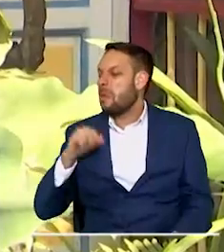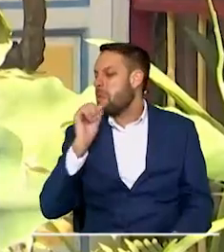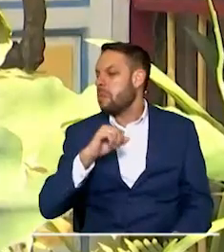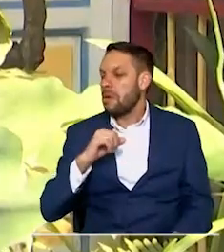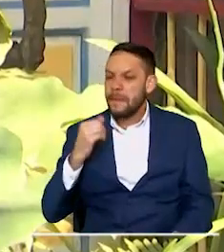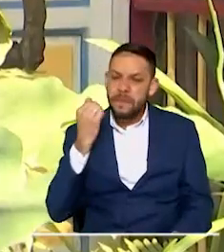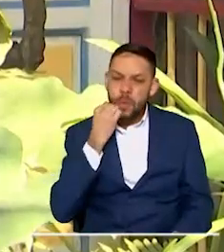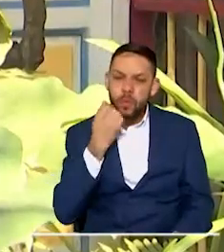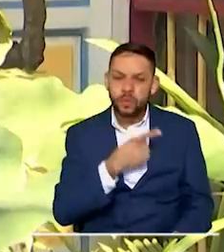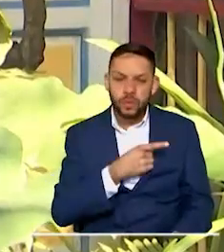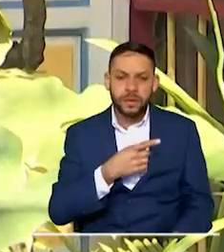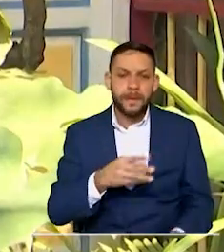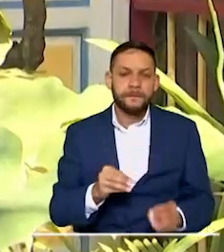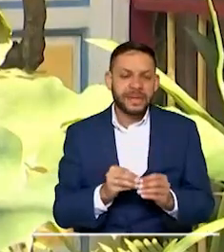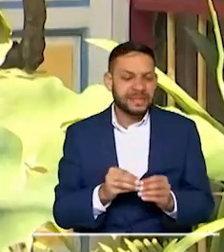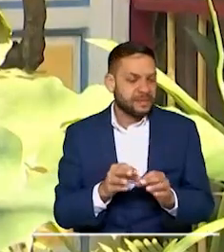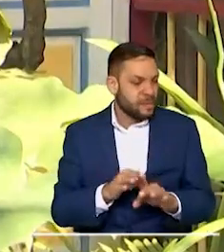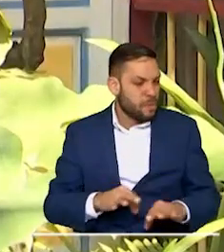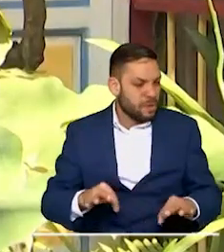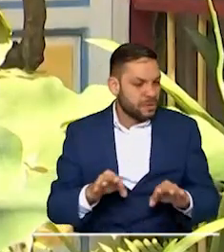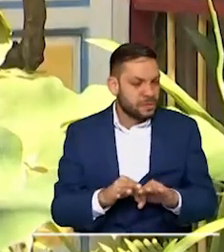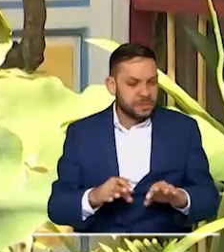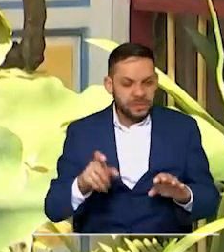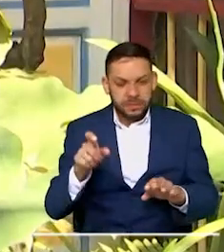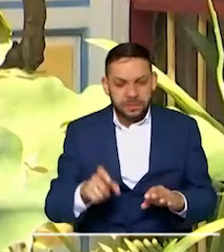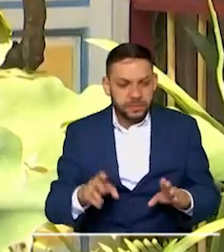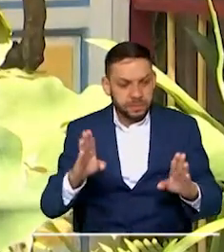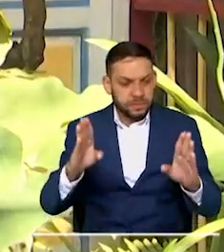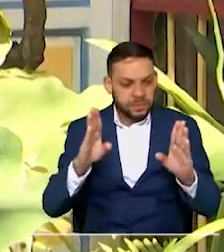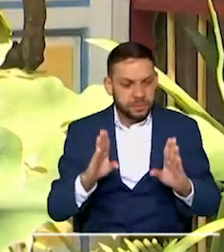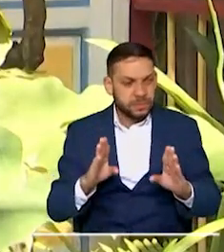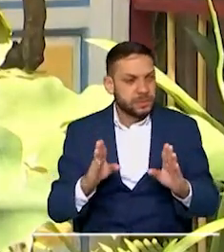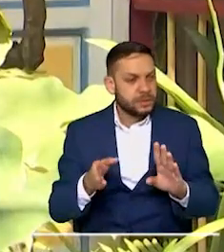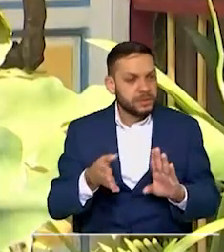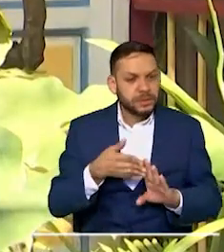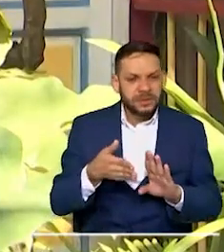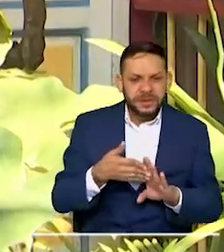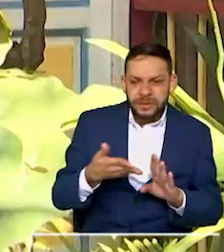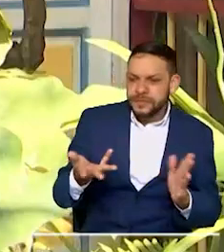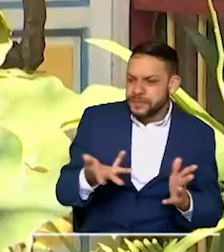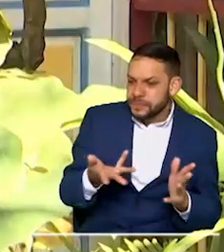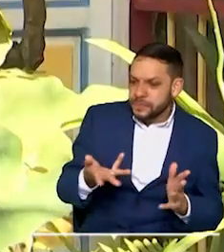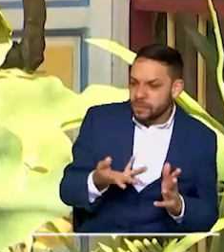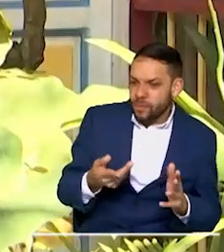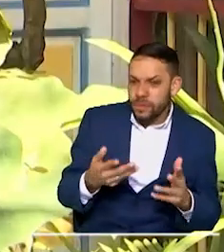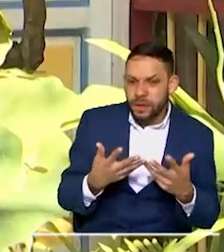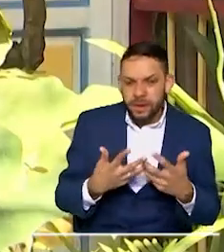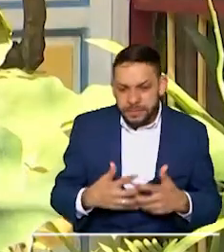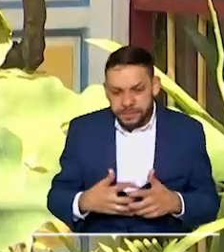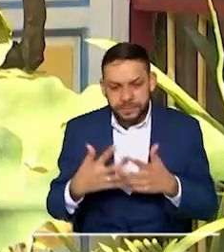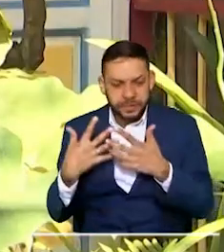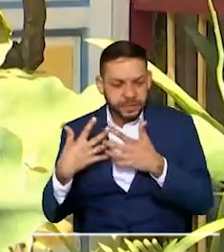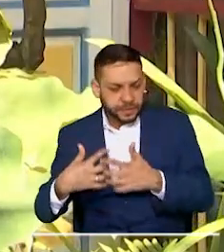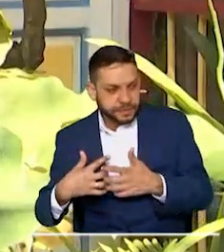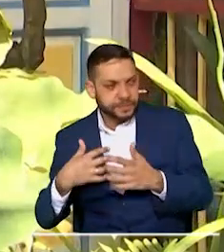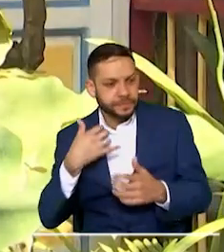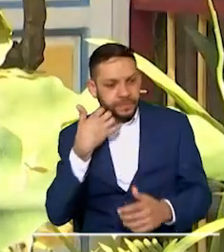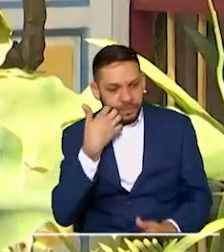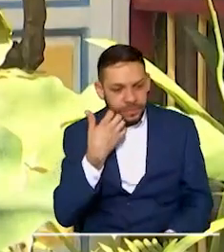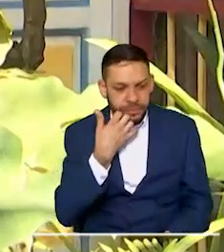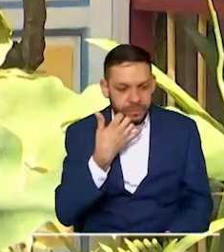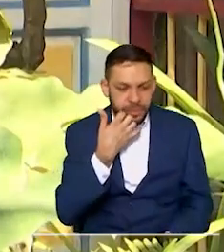que eso está ahí, lo primero que me tengo que ir a pensar yo es ¿dónde está la disfunción? ¿Qué problema